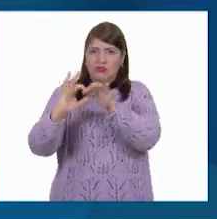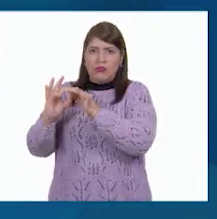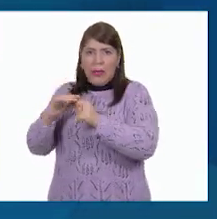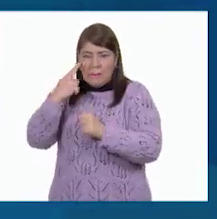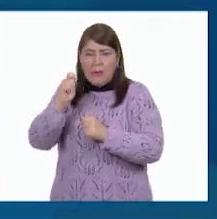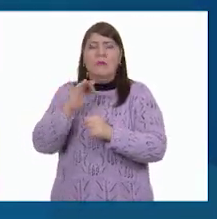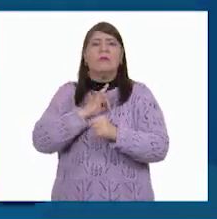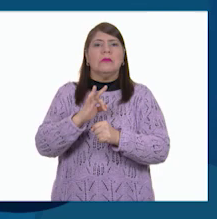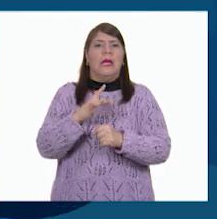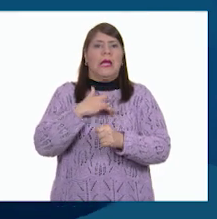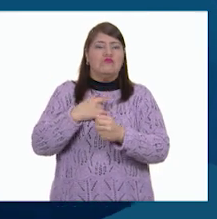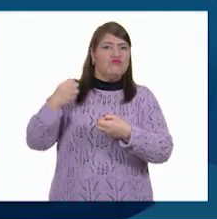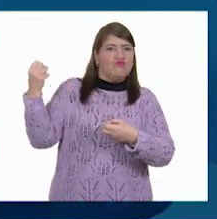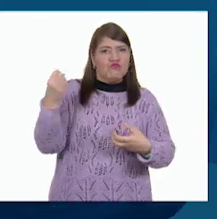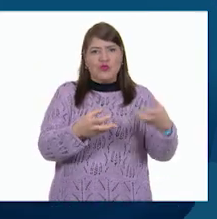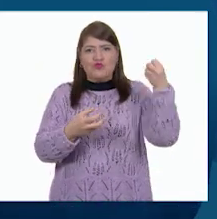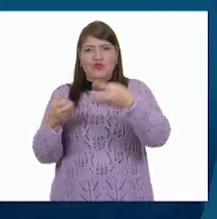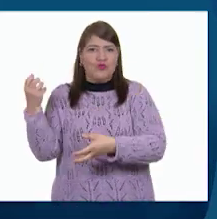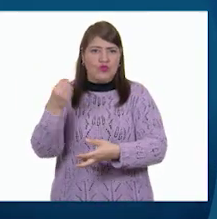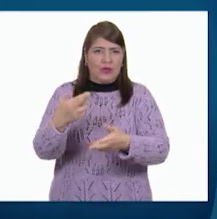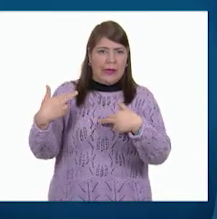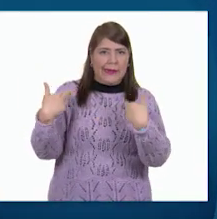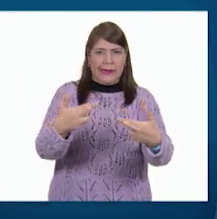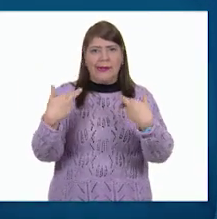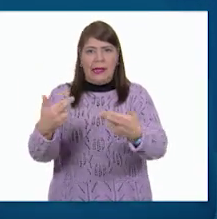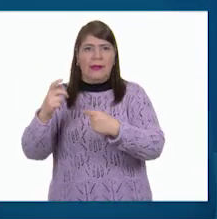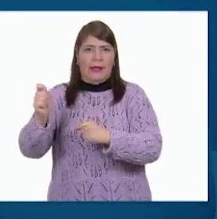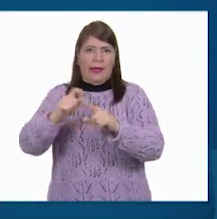y perdurables obsequios.